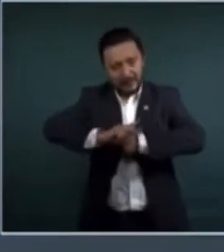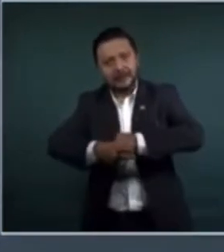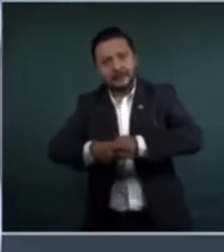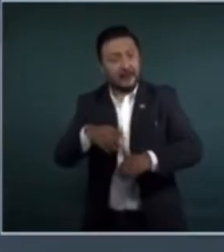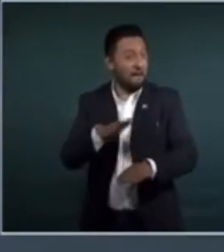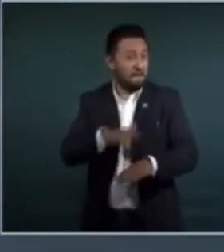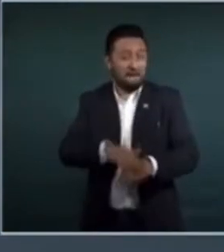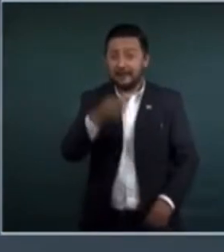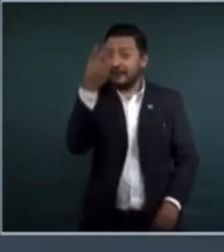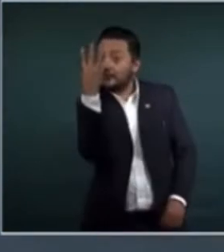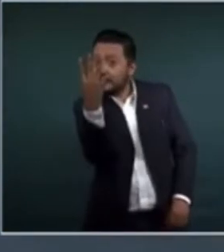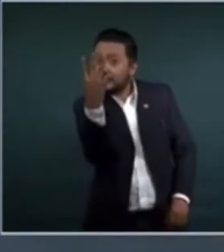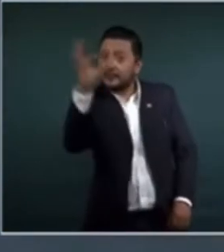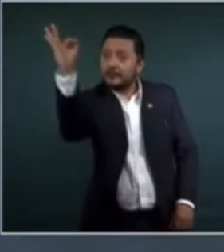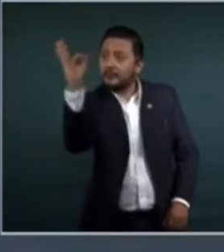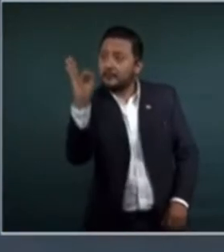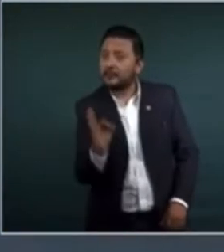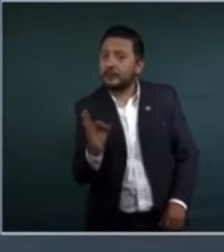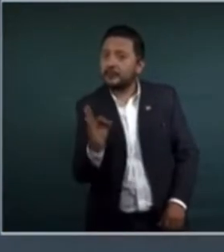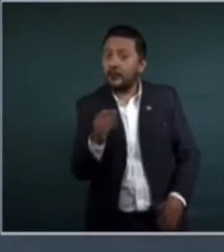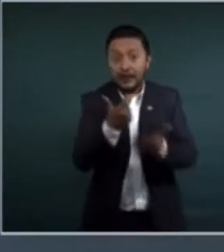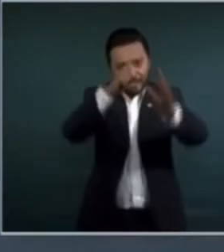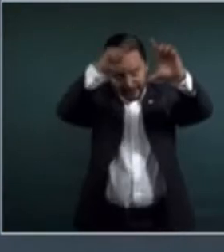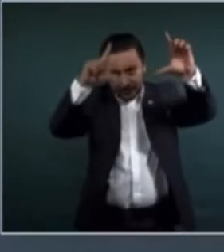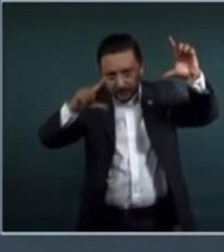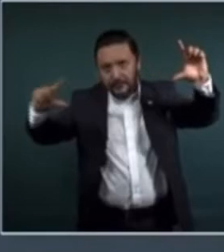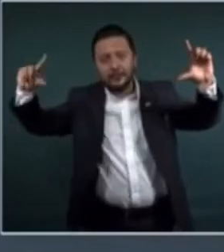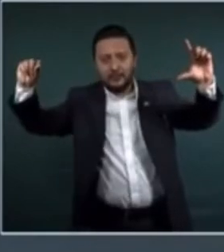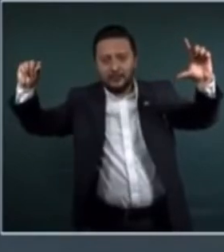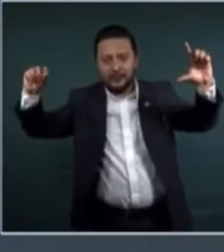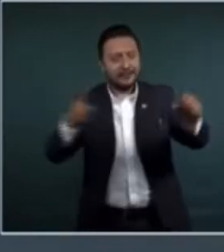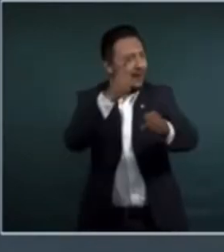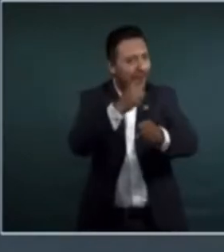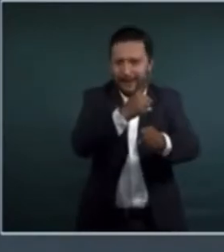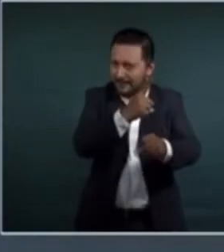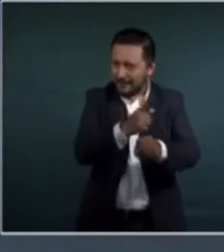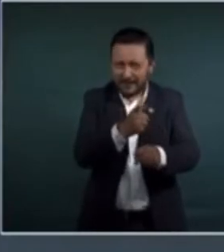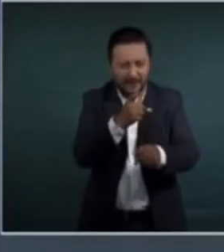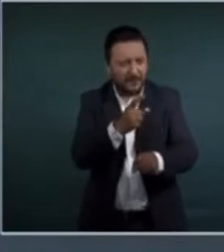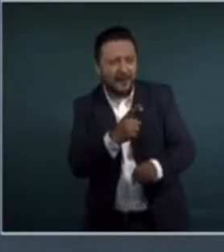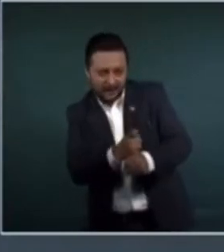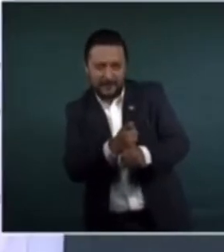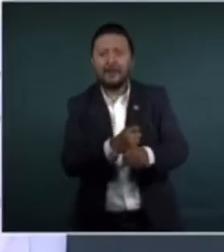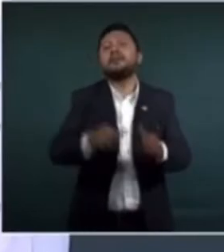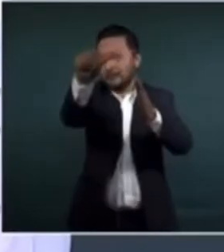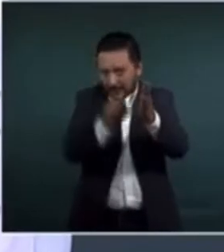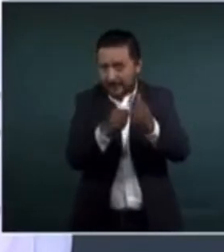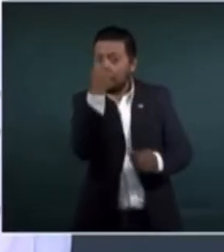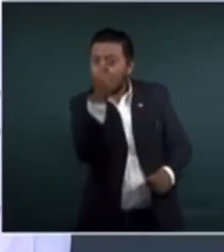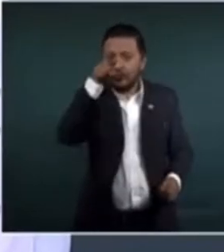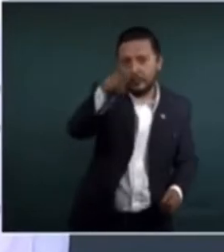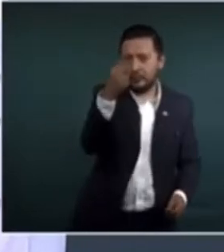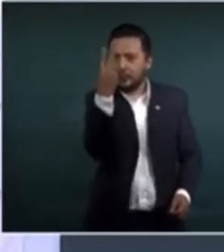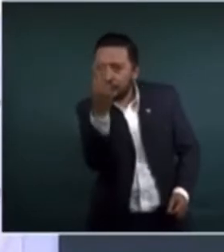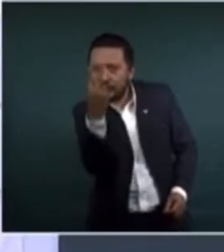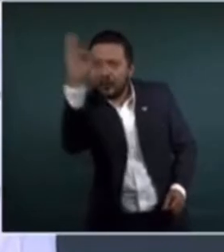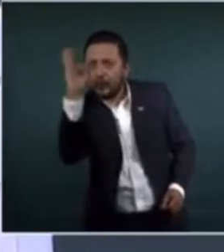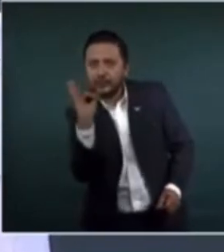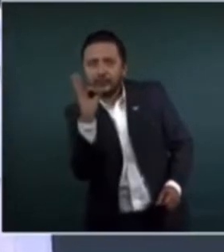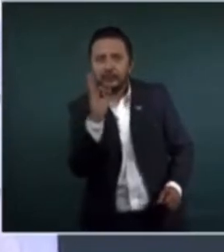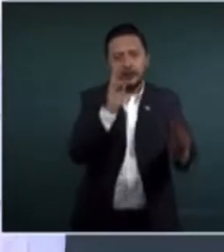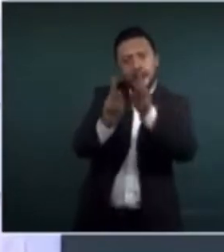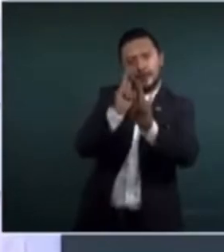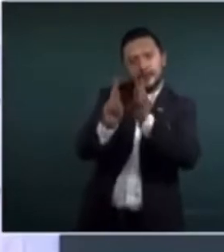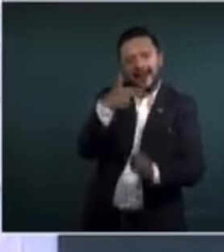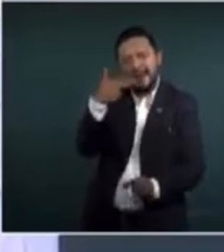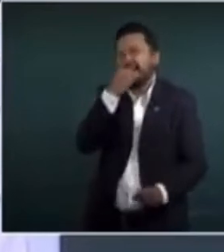más de 3% en la economía nacional y el primer 1.2 hablaban de que